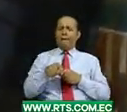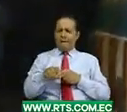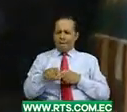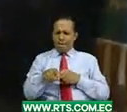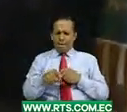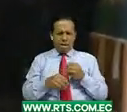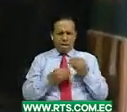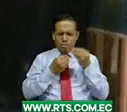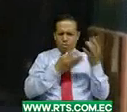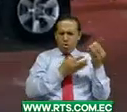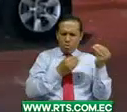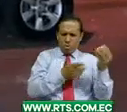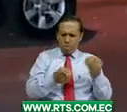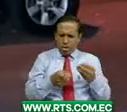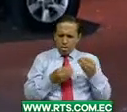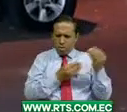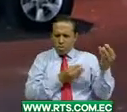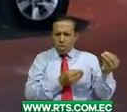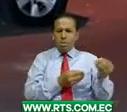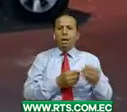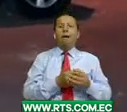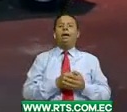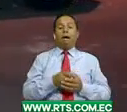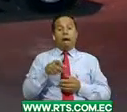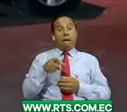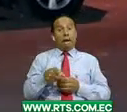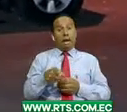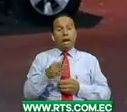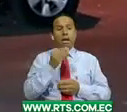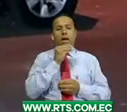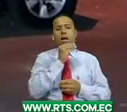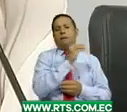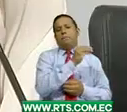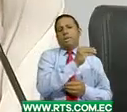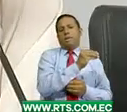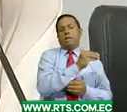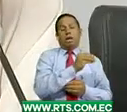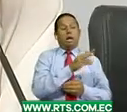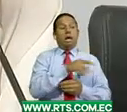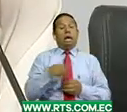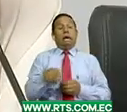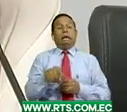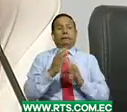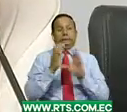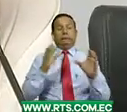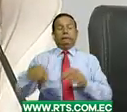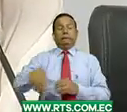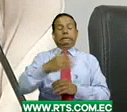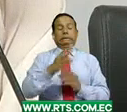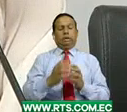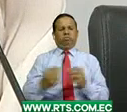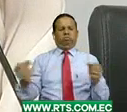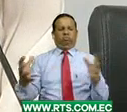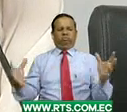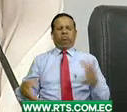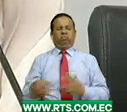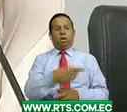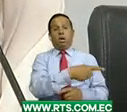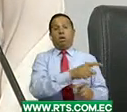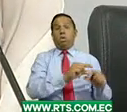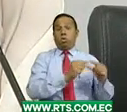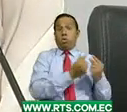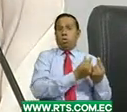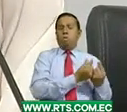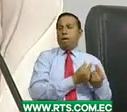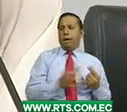aduanera y lo que hacían era avisar cuando iba a salir un contenedor, avisar en dónde estaban localizados, y eso permitía que la organización